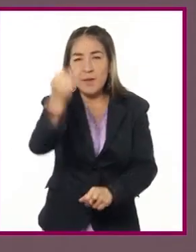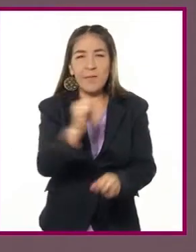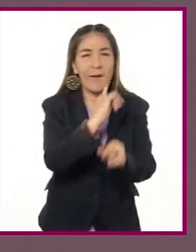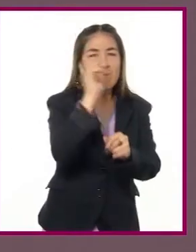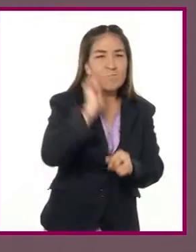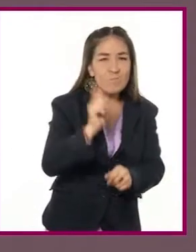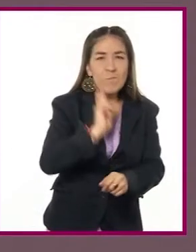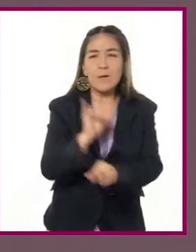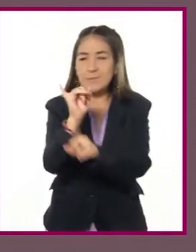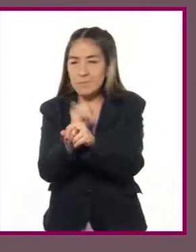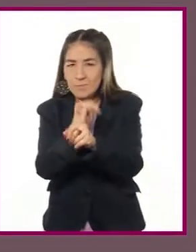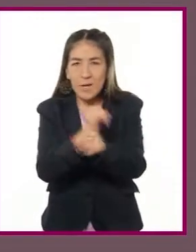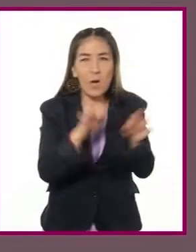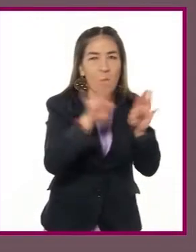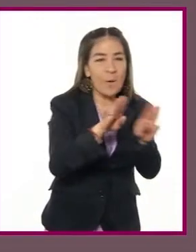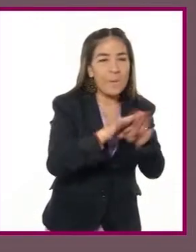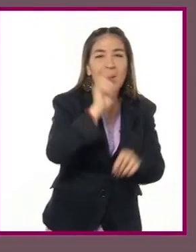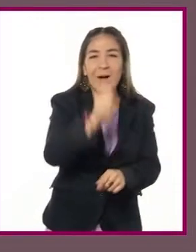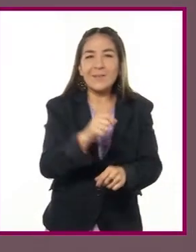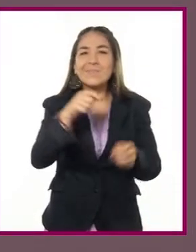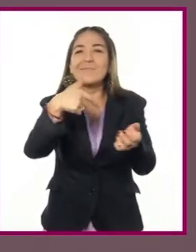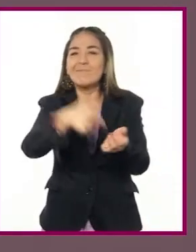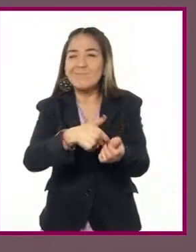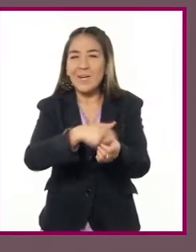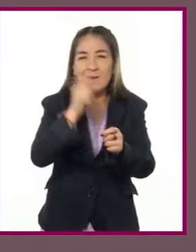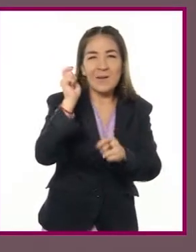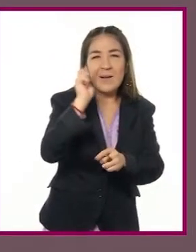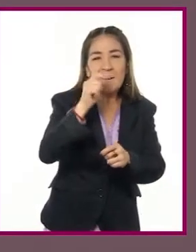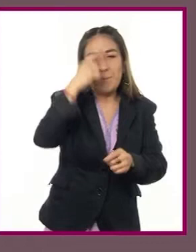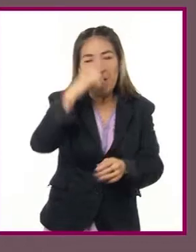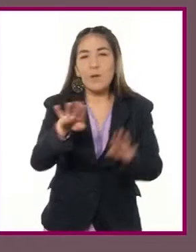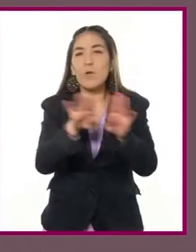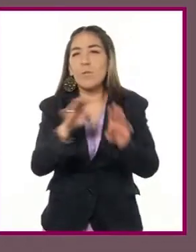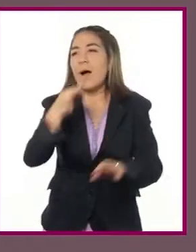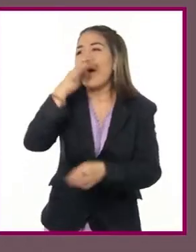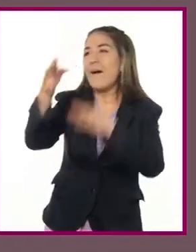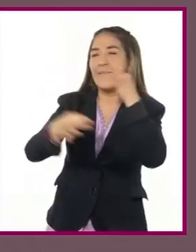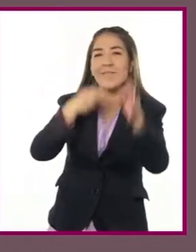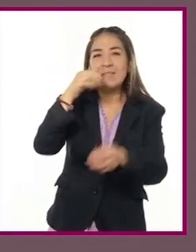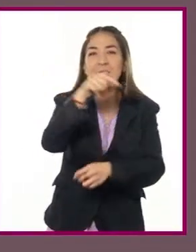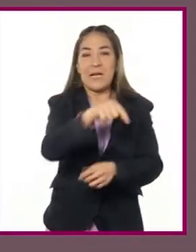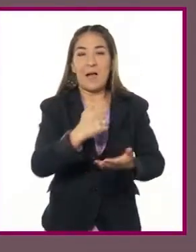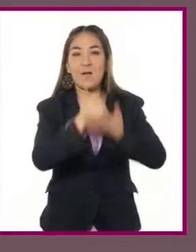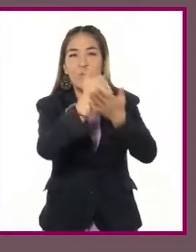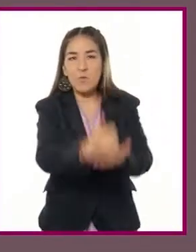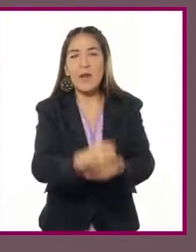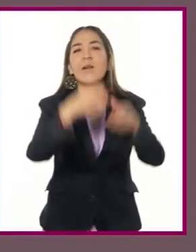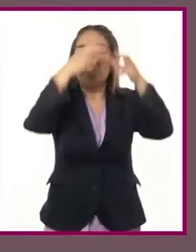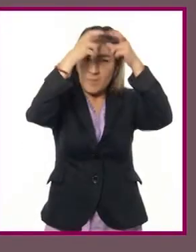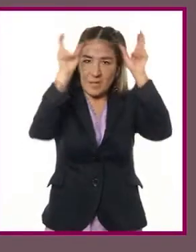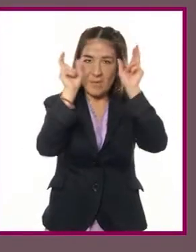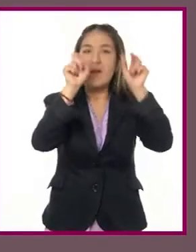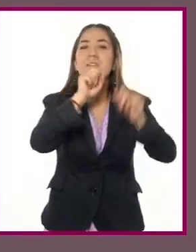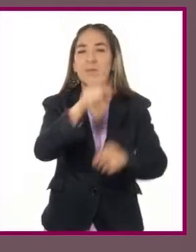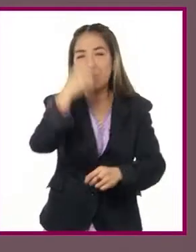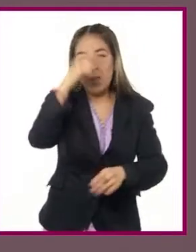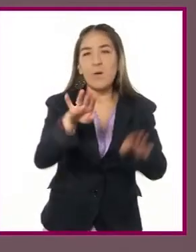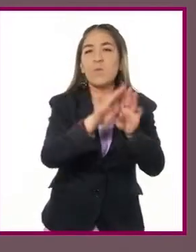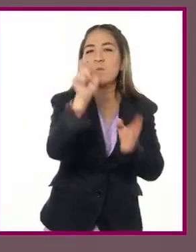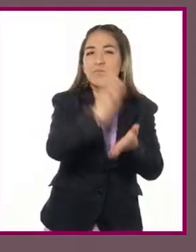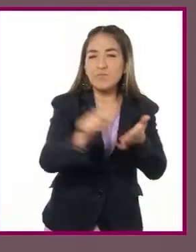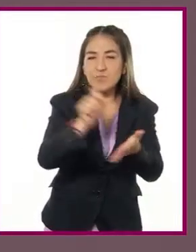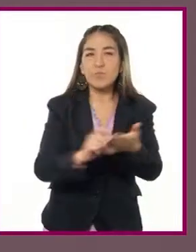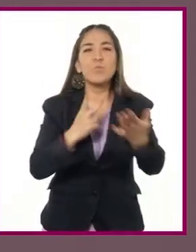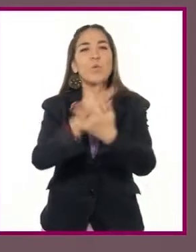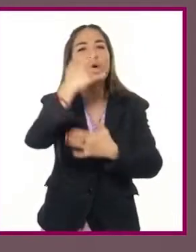espías, correos y enfermeras. Consiguieron ayuda para la población civil y colaboraron en la redacción de proyectos